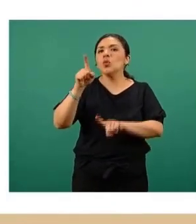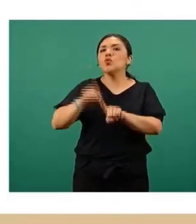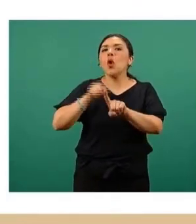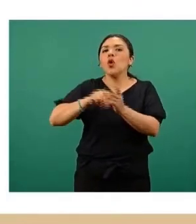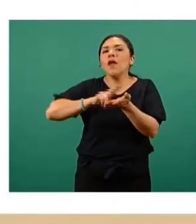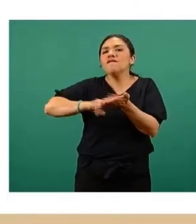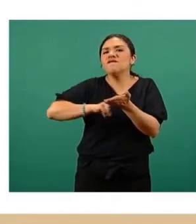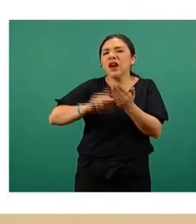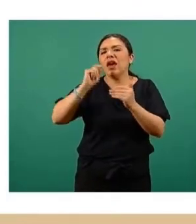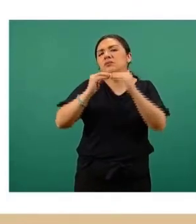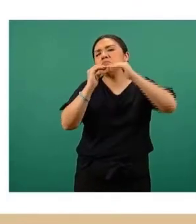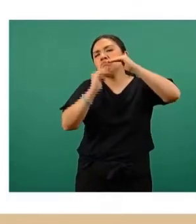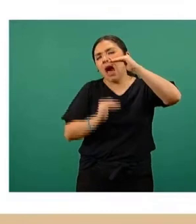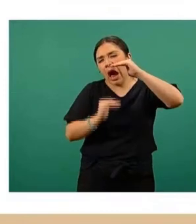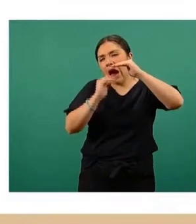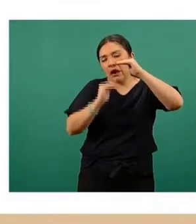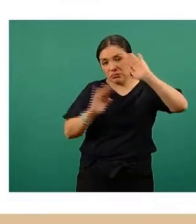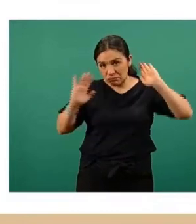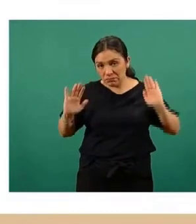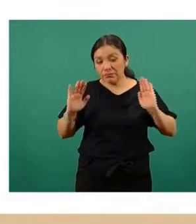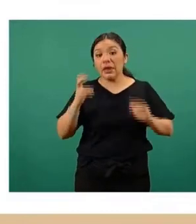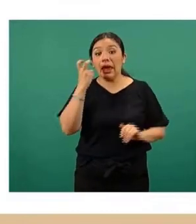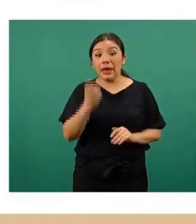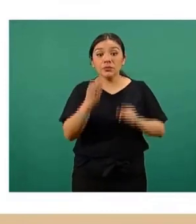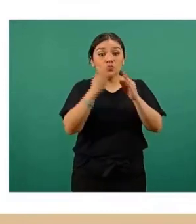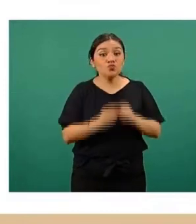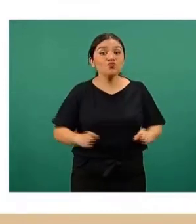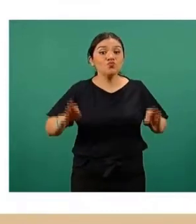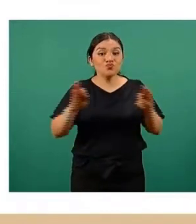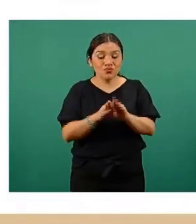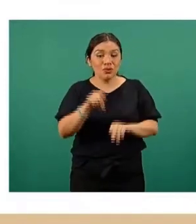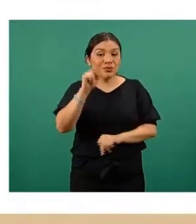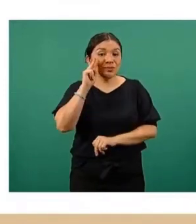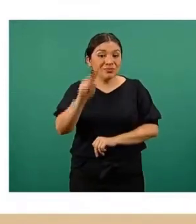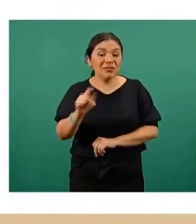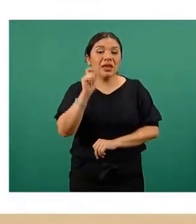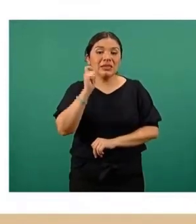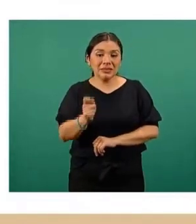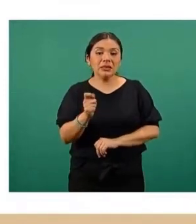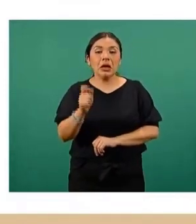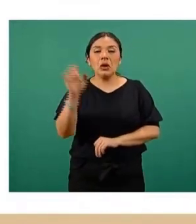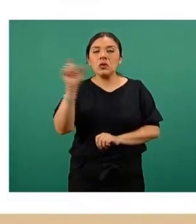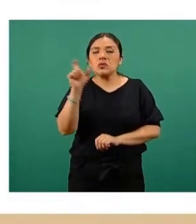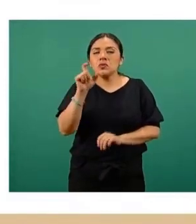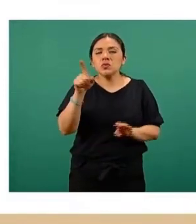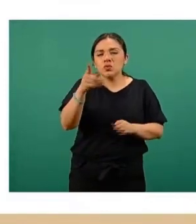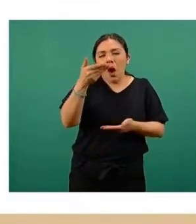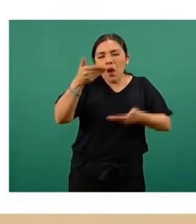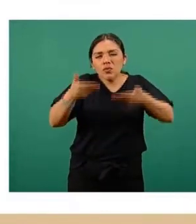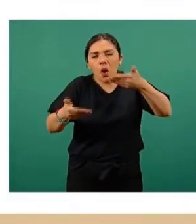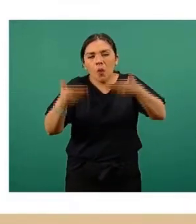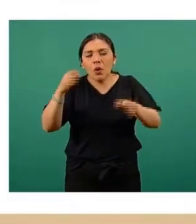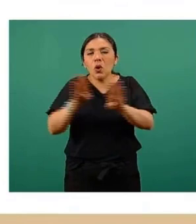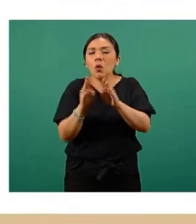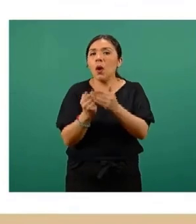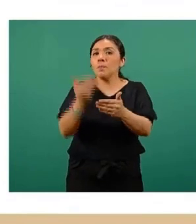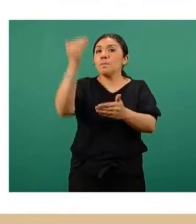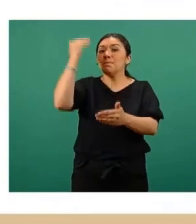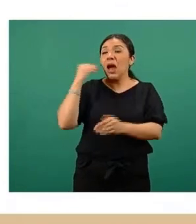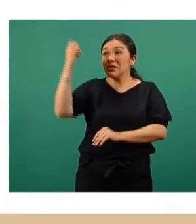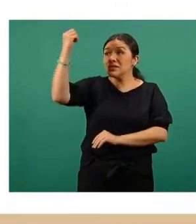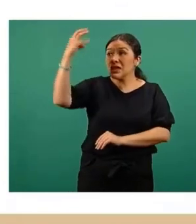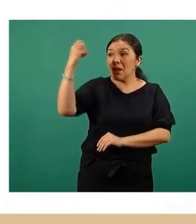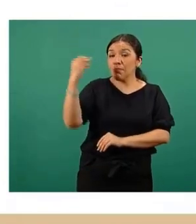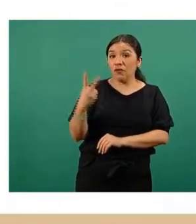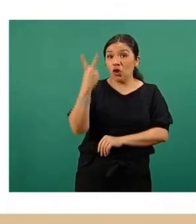bajo específicamente es importante no nuevamente que si comparamos con el semáforo anterior de las